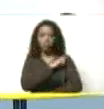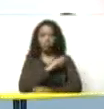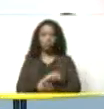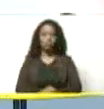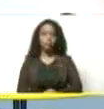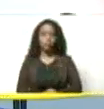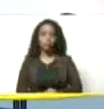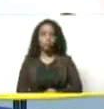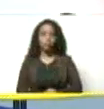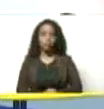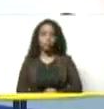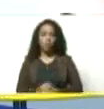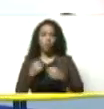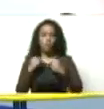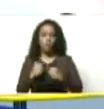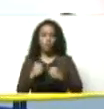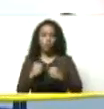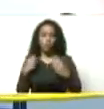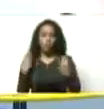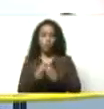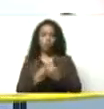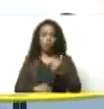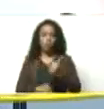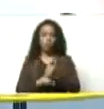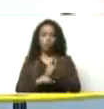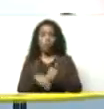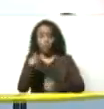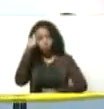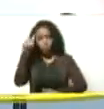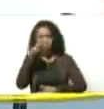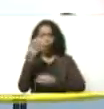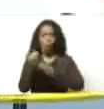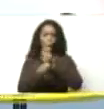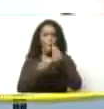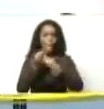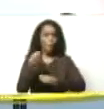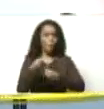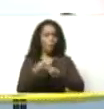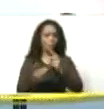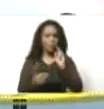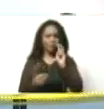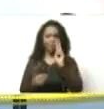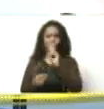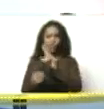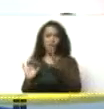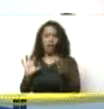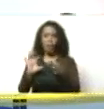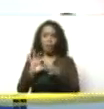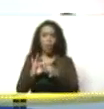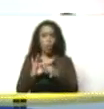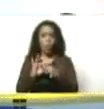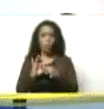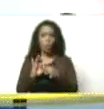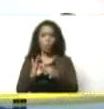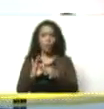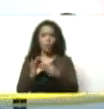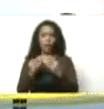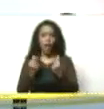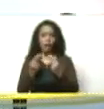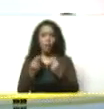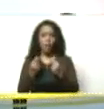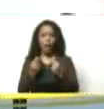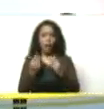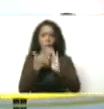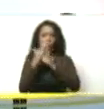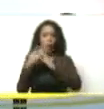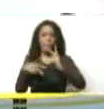respirado con el pueblo como para la articulación de la economía comunal